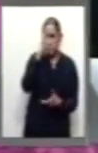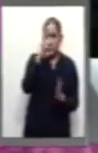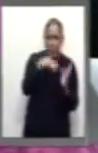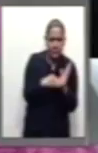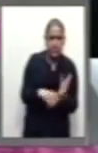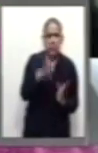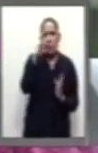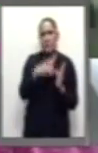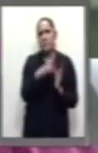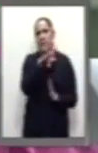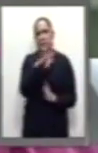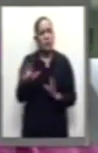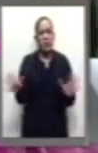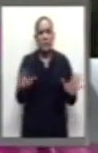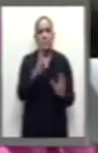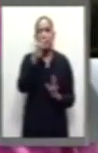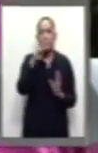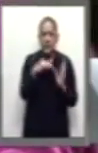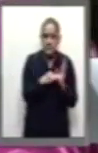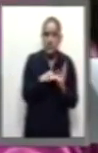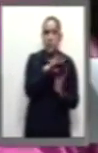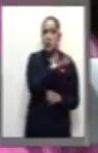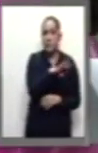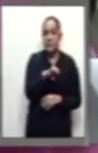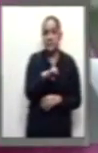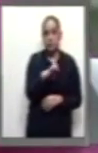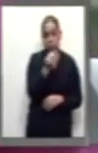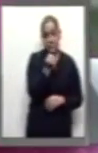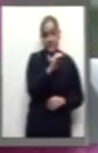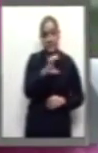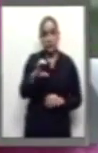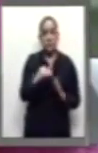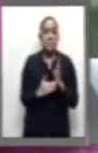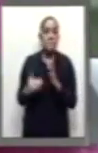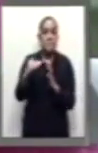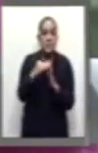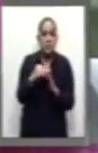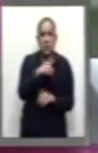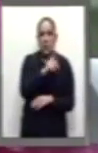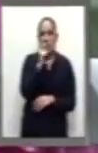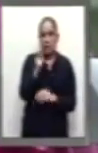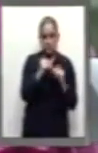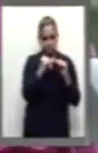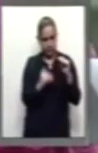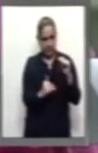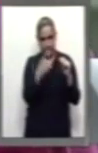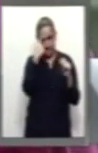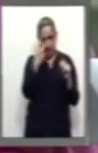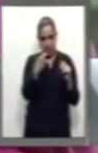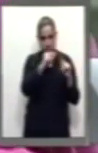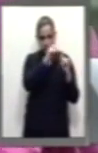no de 4.500 millones, sino de 3.900 millones, un decremento para el Fondo de Capitalidad.